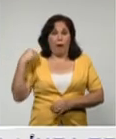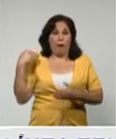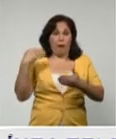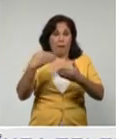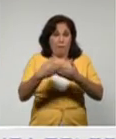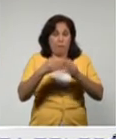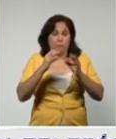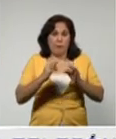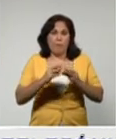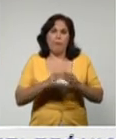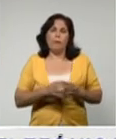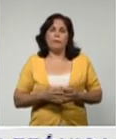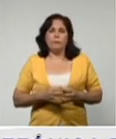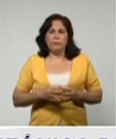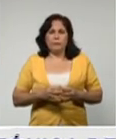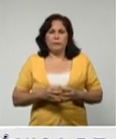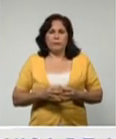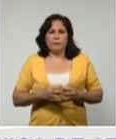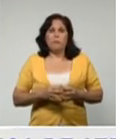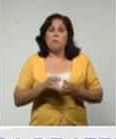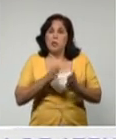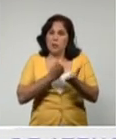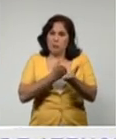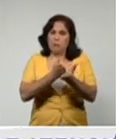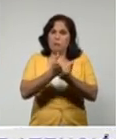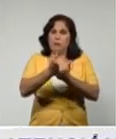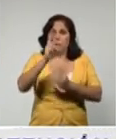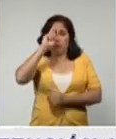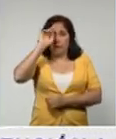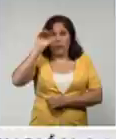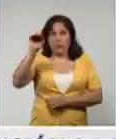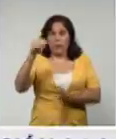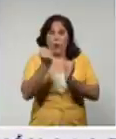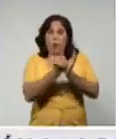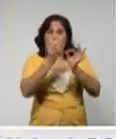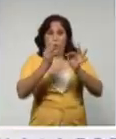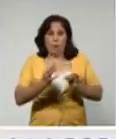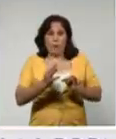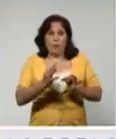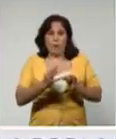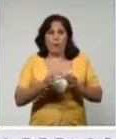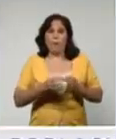de ayer, se mantienen ingresados, confirmados, activos,